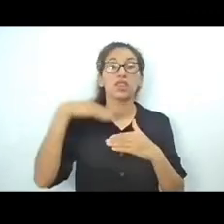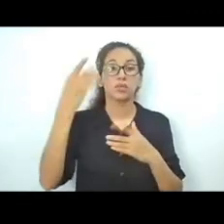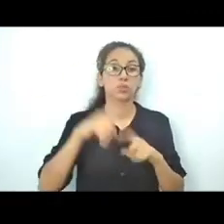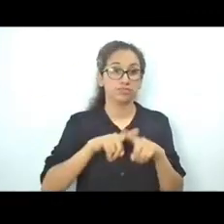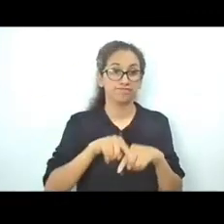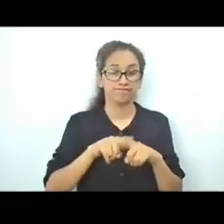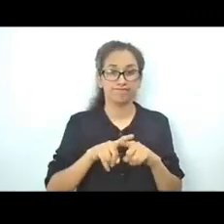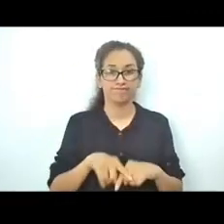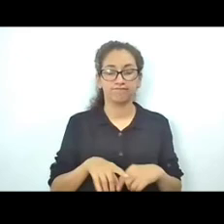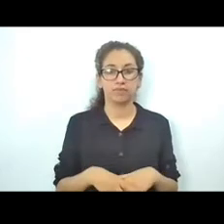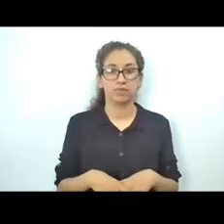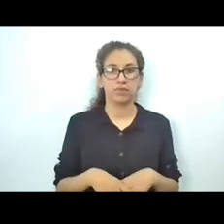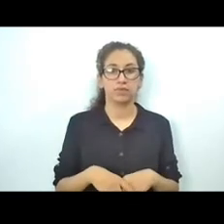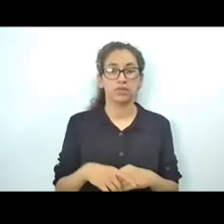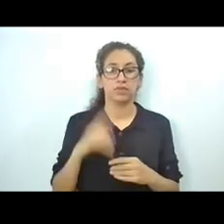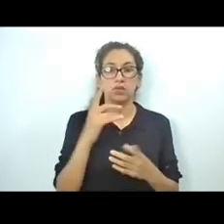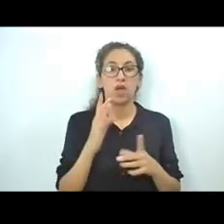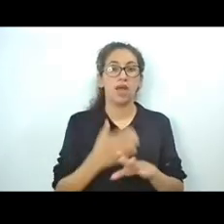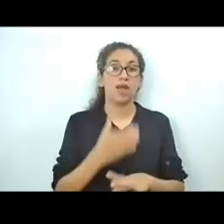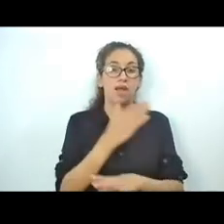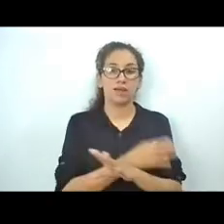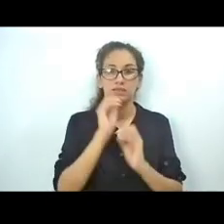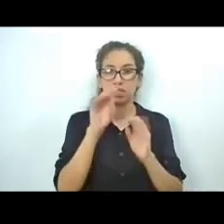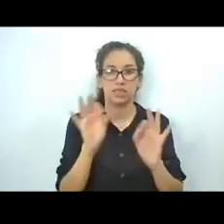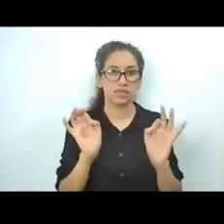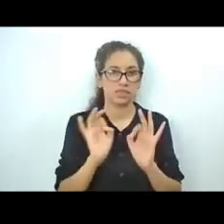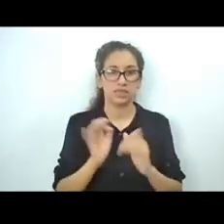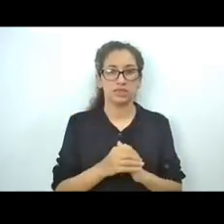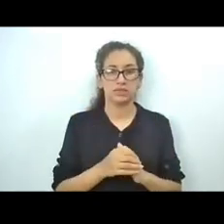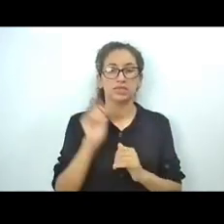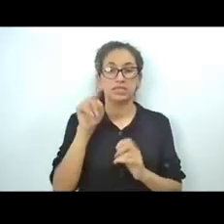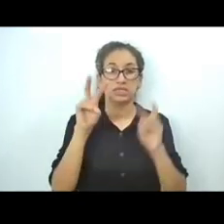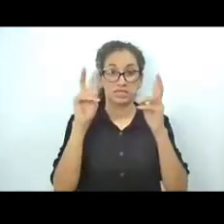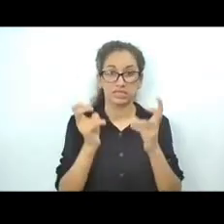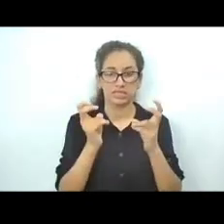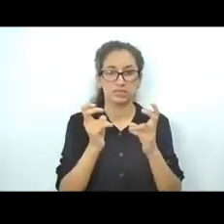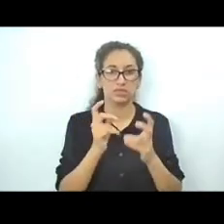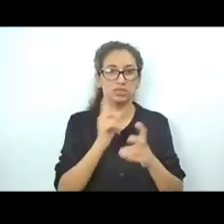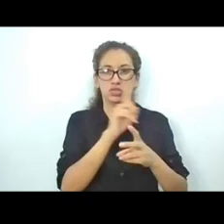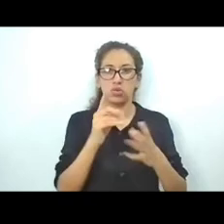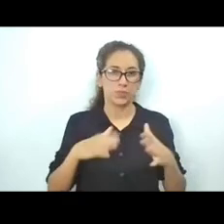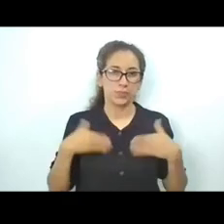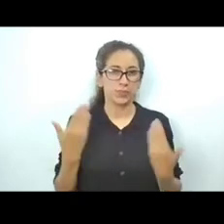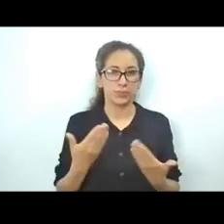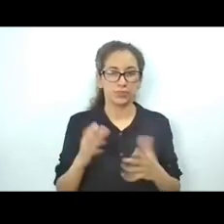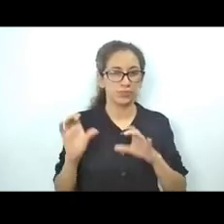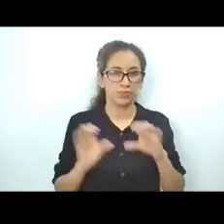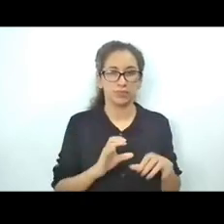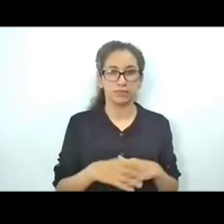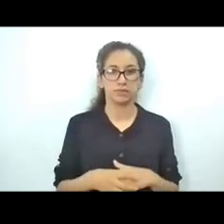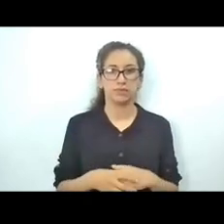Y habrá, o sea, no hay una circuncisión preventiva, digamos, ¿no? O sea, ese término no debería de existir. Sí, Yo